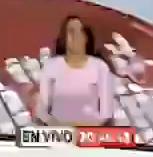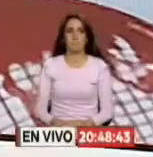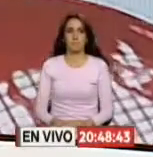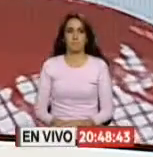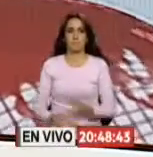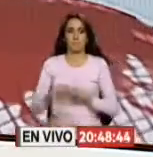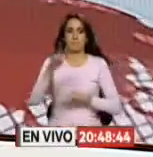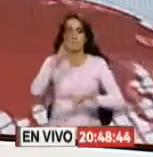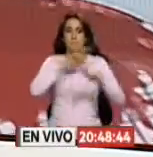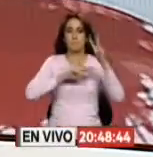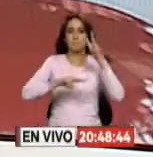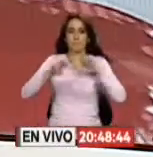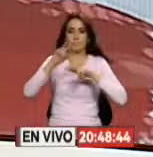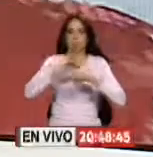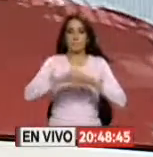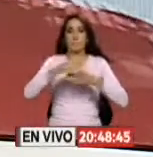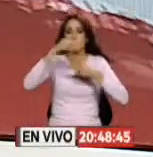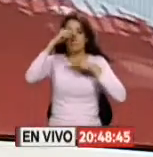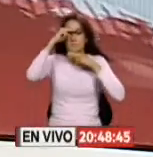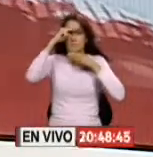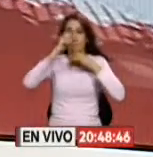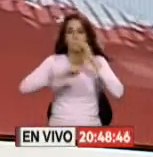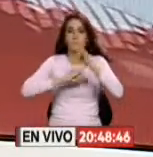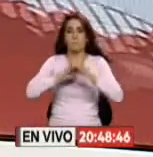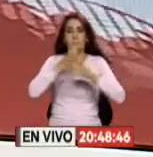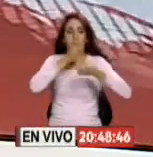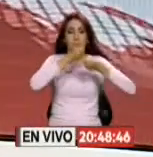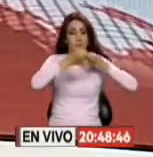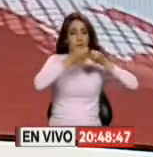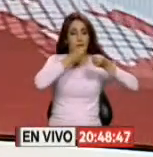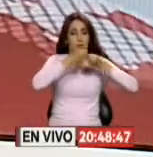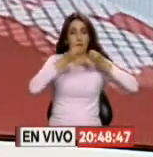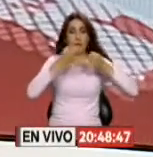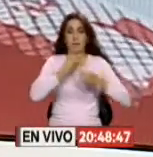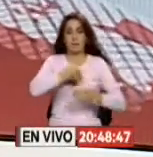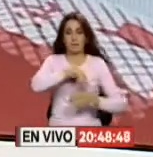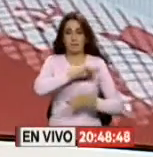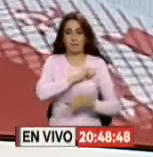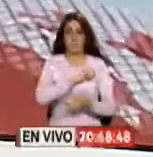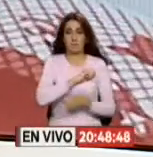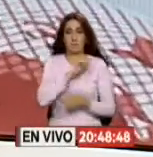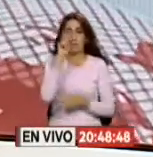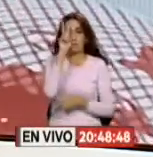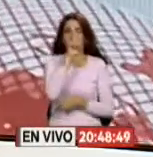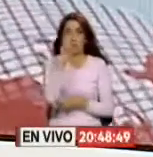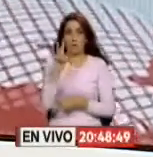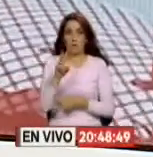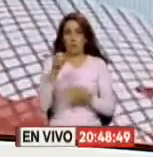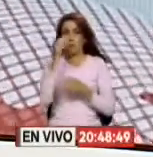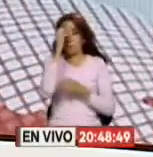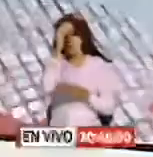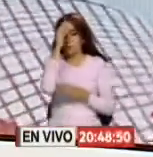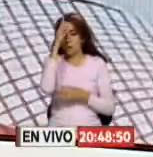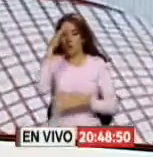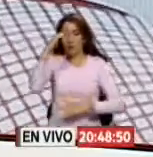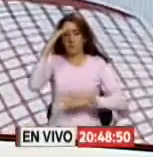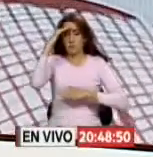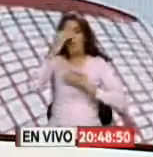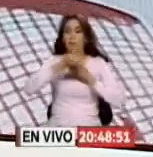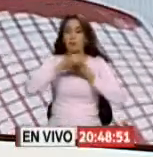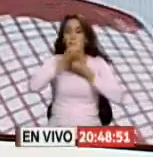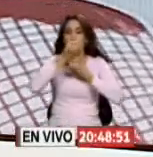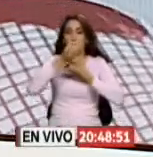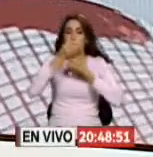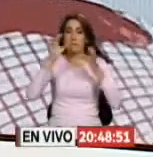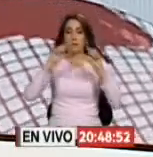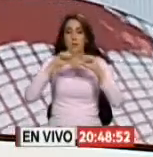Revisamos noticias del mundo. El periodista venezolano-español Luis Carlos Díaz fue detenido por funcionarios del Servicio de Inteligencia. Así lo informó el Sindicato